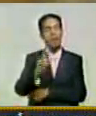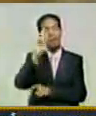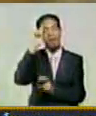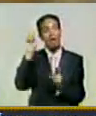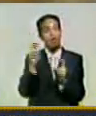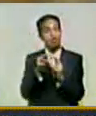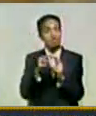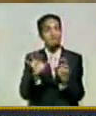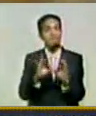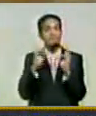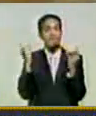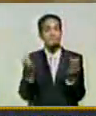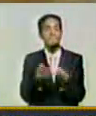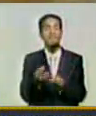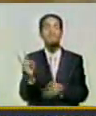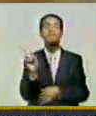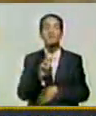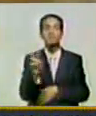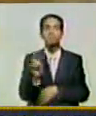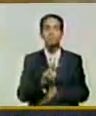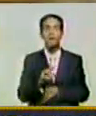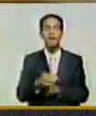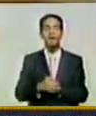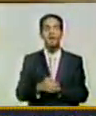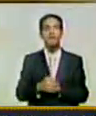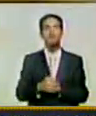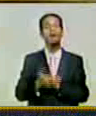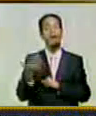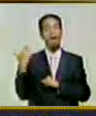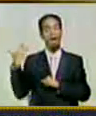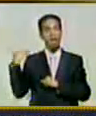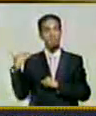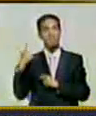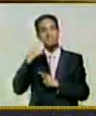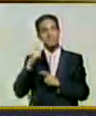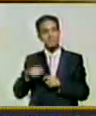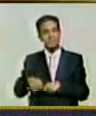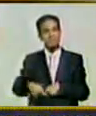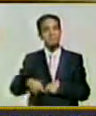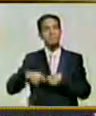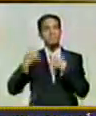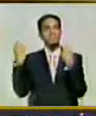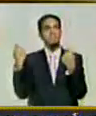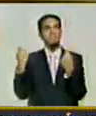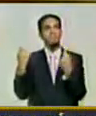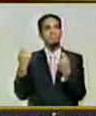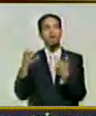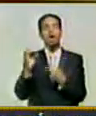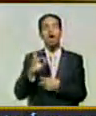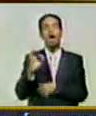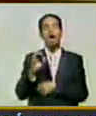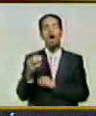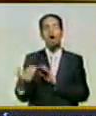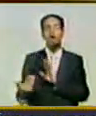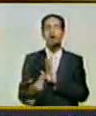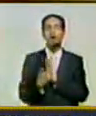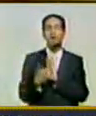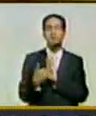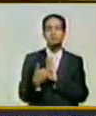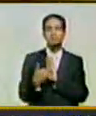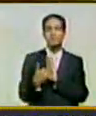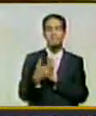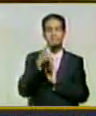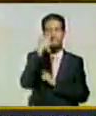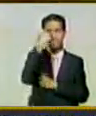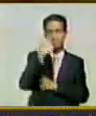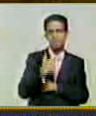familia venezolana que de alguna u otra manera se vio afectado, bien sea por delitos contra las personas, bien sea